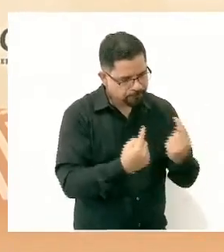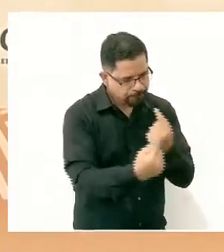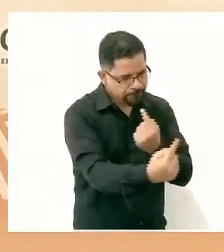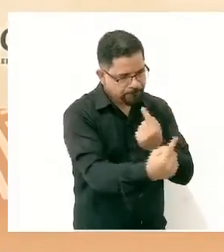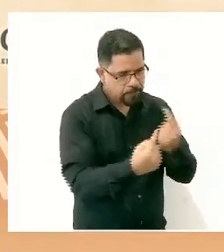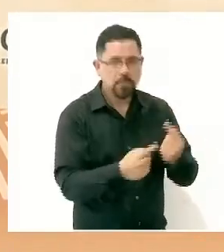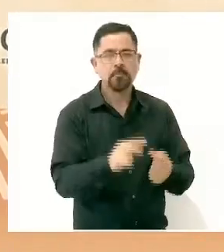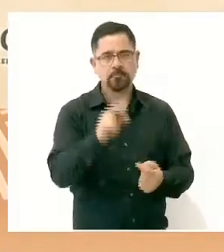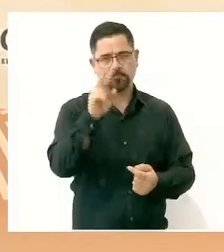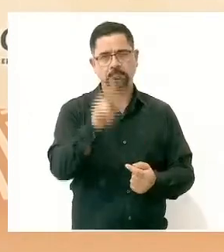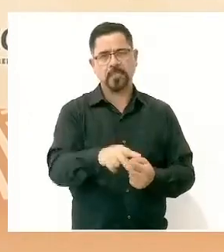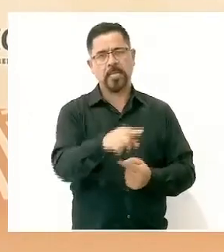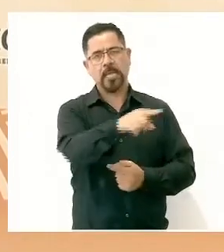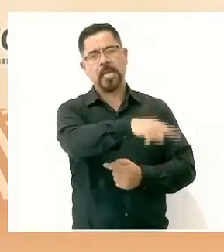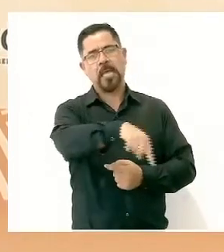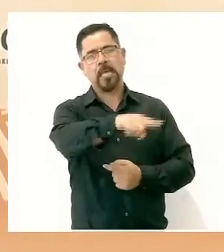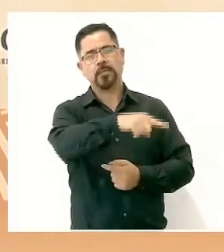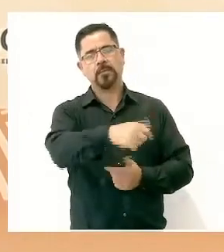ayudando mucho.